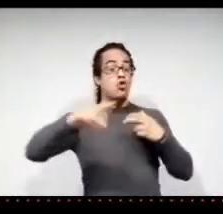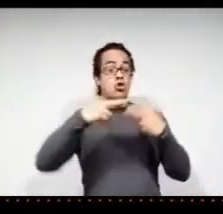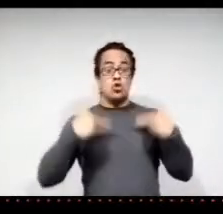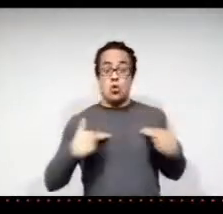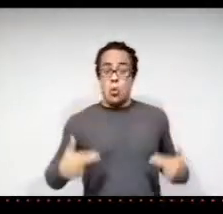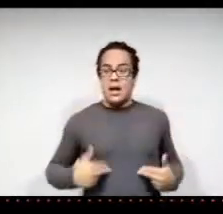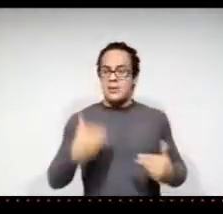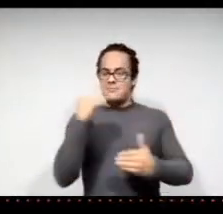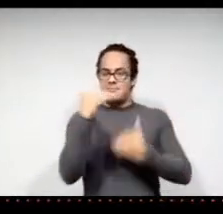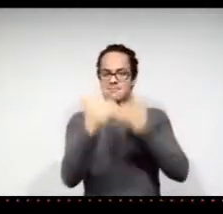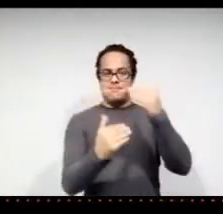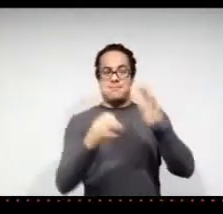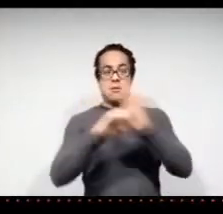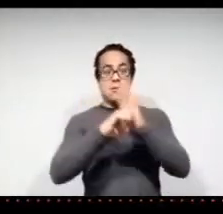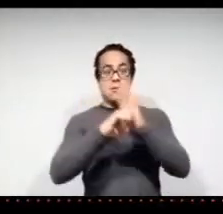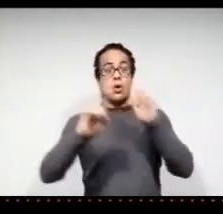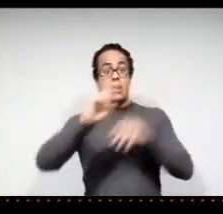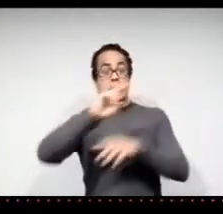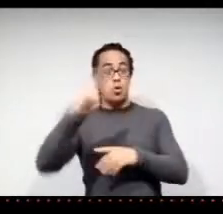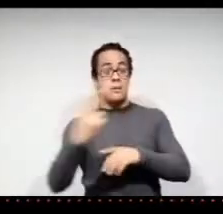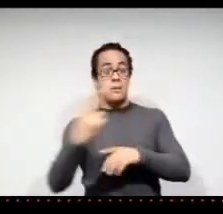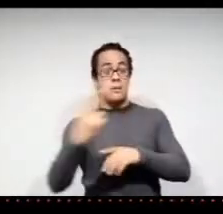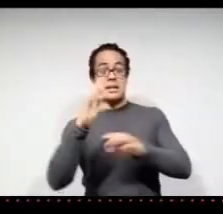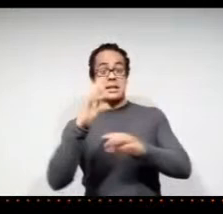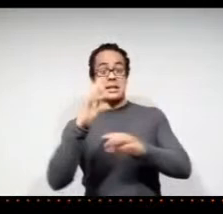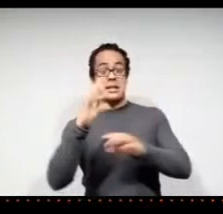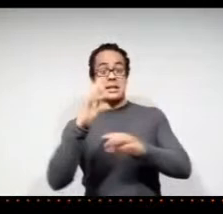universidades en general.